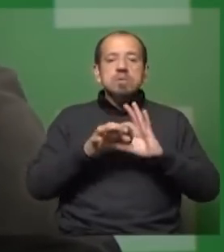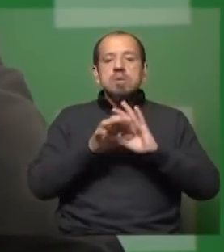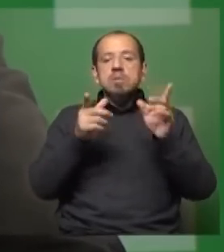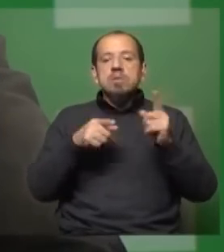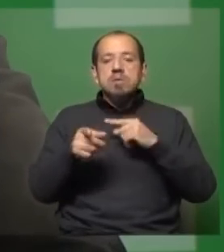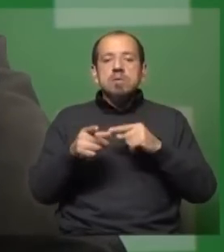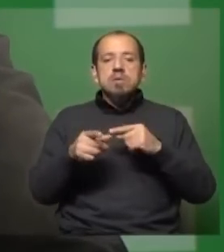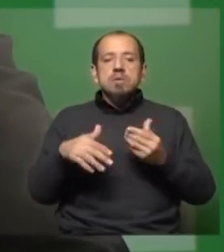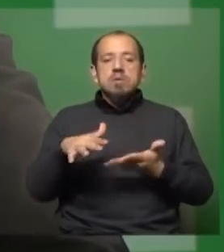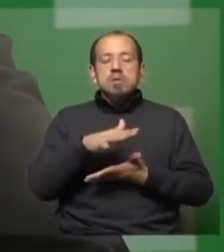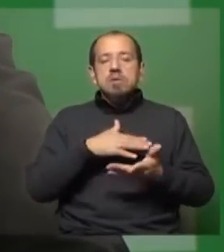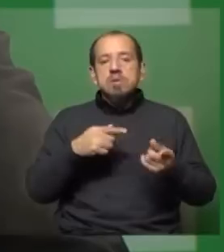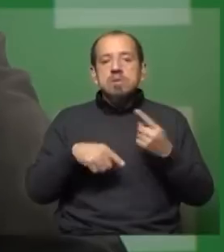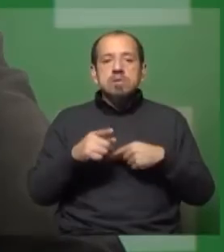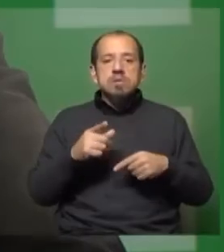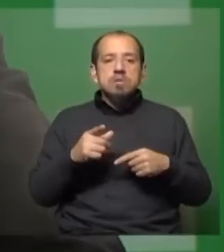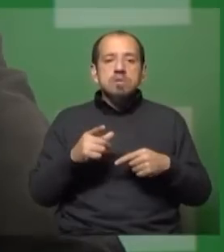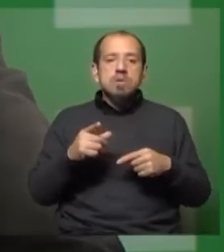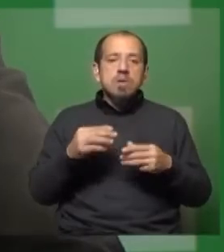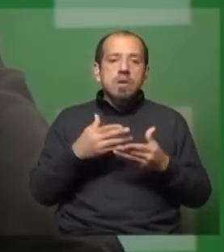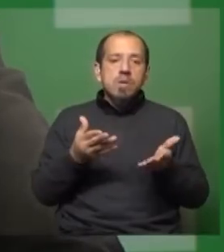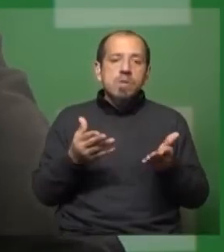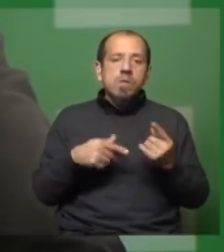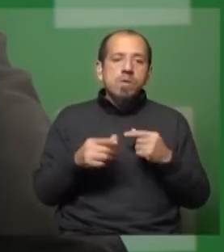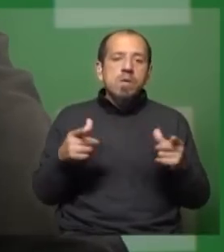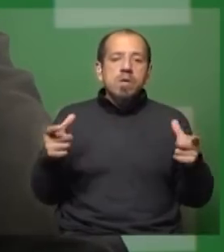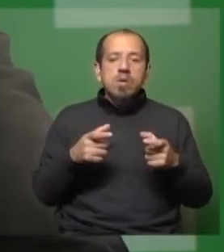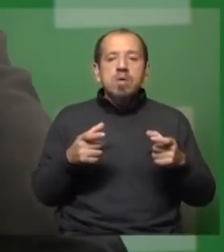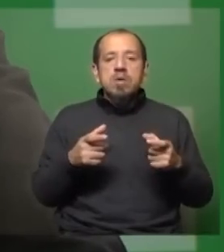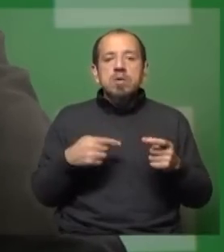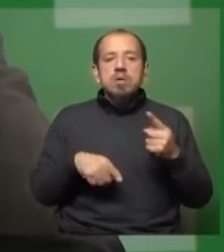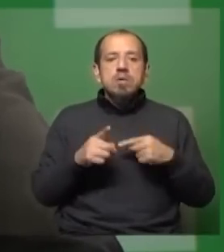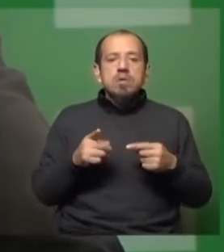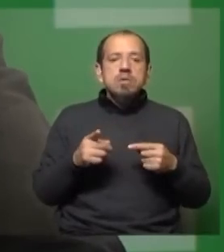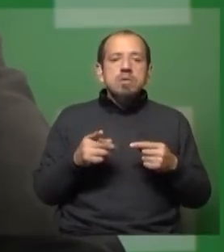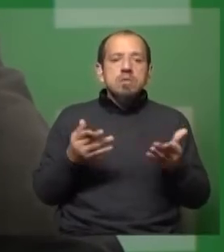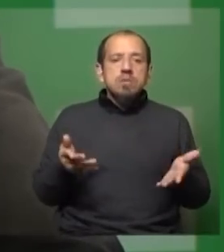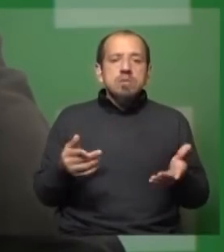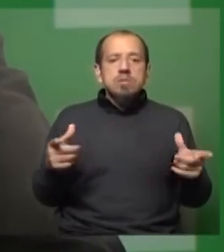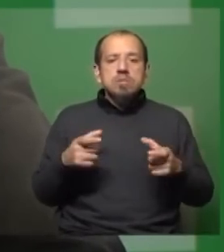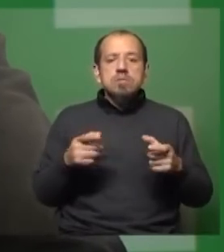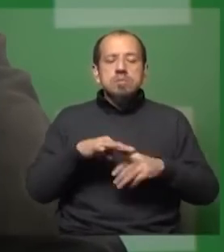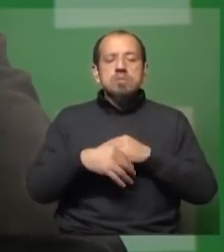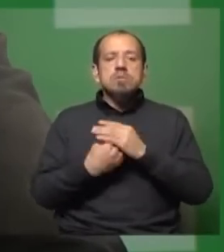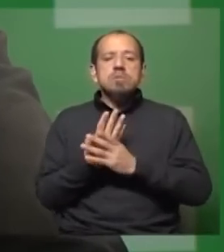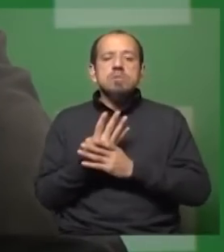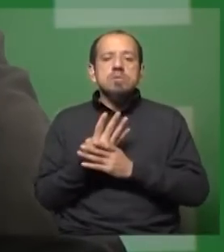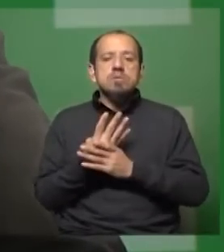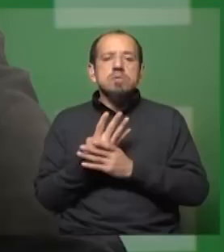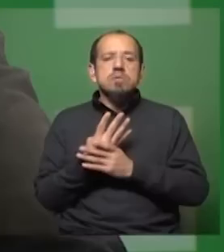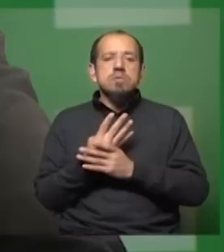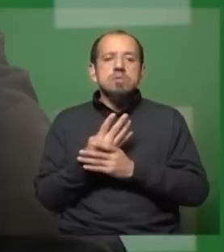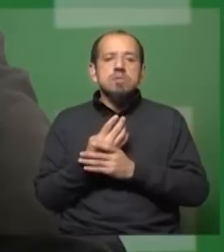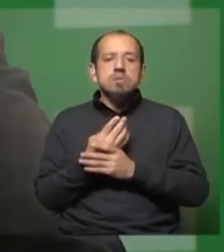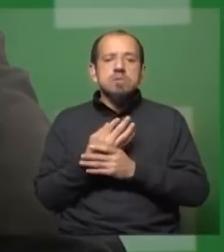en la región y demás acumuló a favor de que la reunión se hiciera Y sin embargo esta reunión de mercosur bueno Daniel